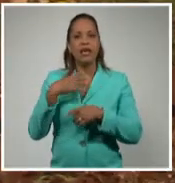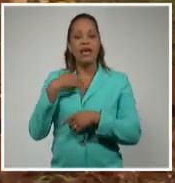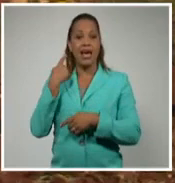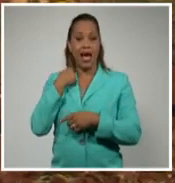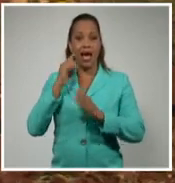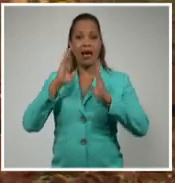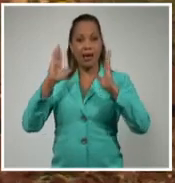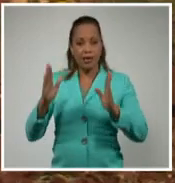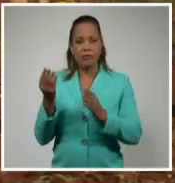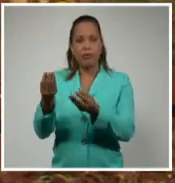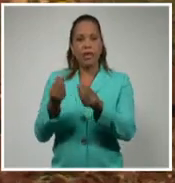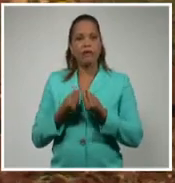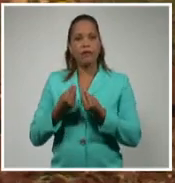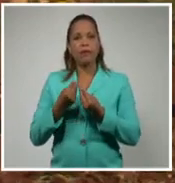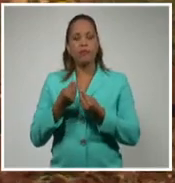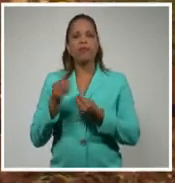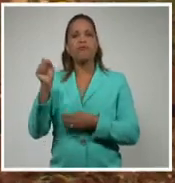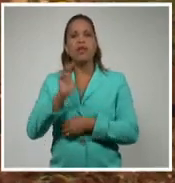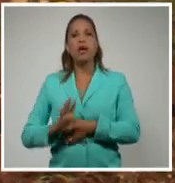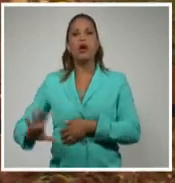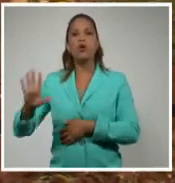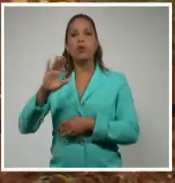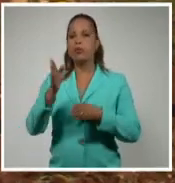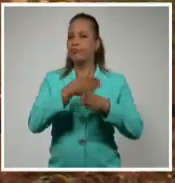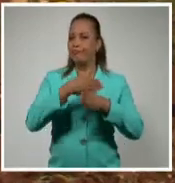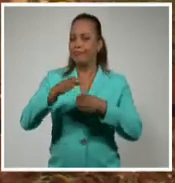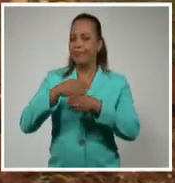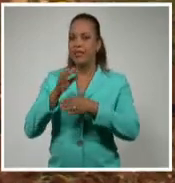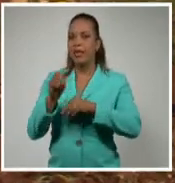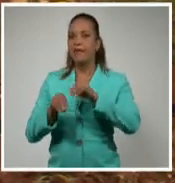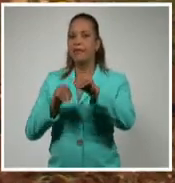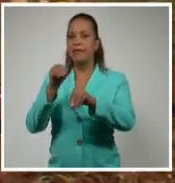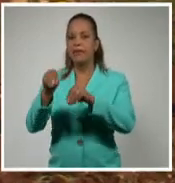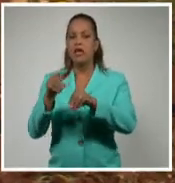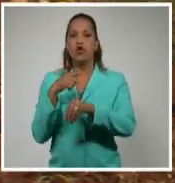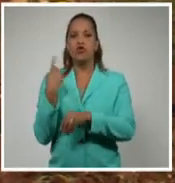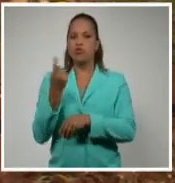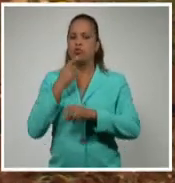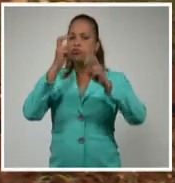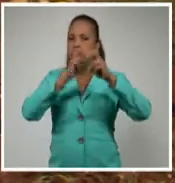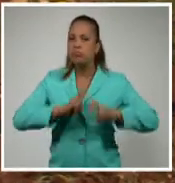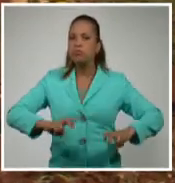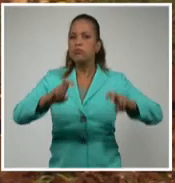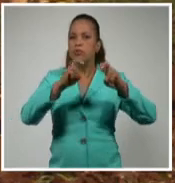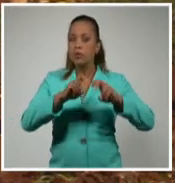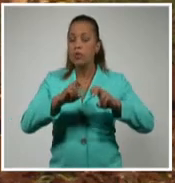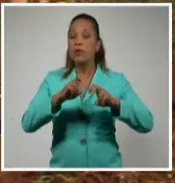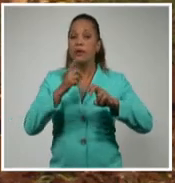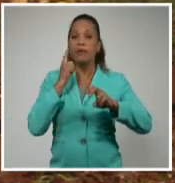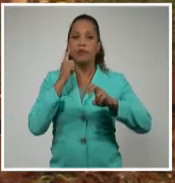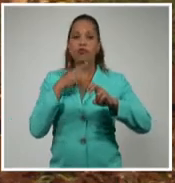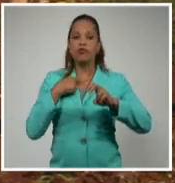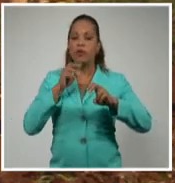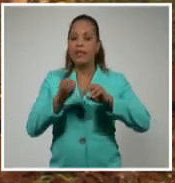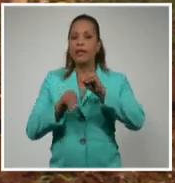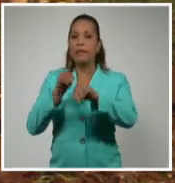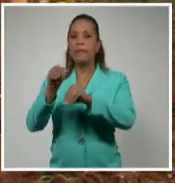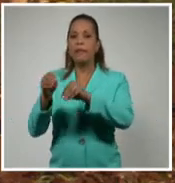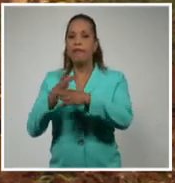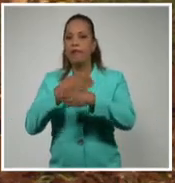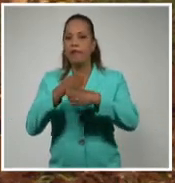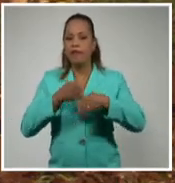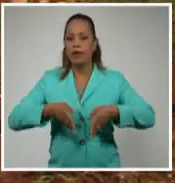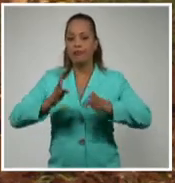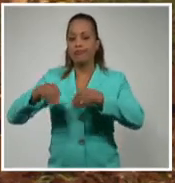variedades, principalmente de Europa. Nosotros hacemos los estudios de interacción genotipo ambiente porque tenemos esto también sembrado